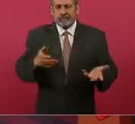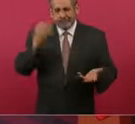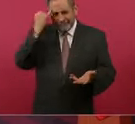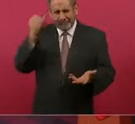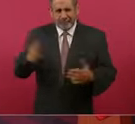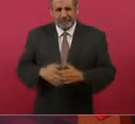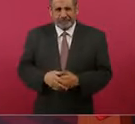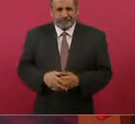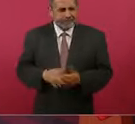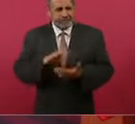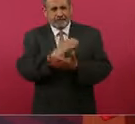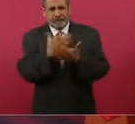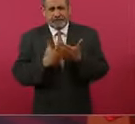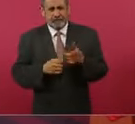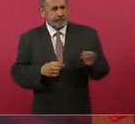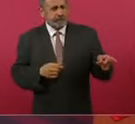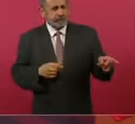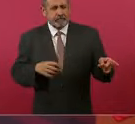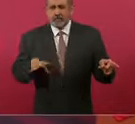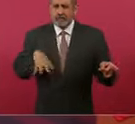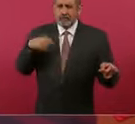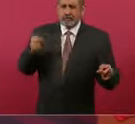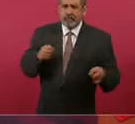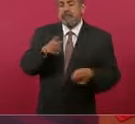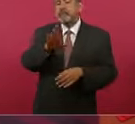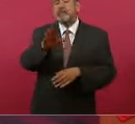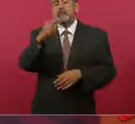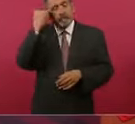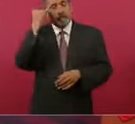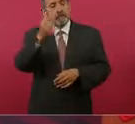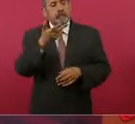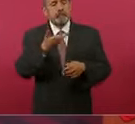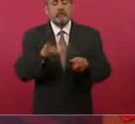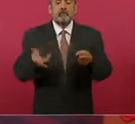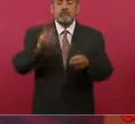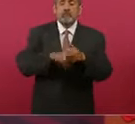Imagínense los contratos de hospitales